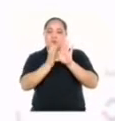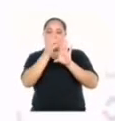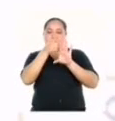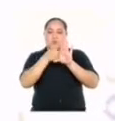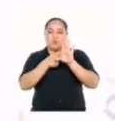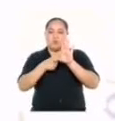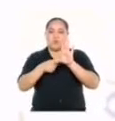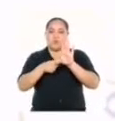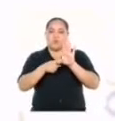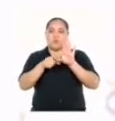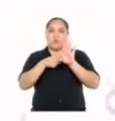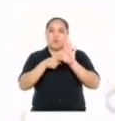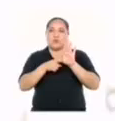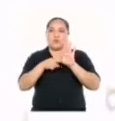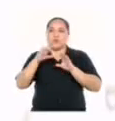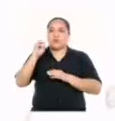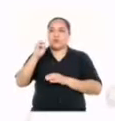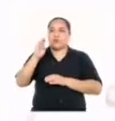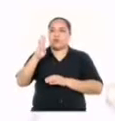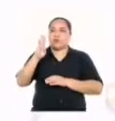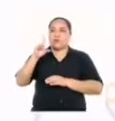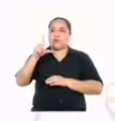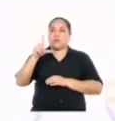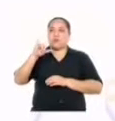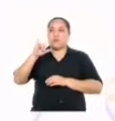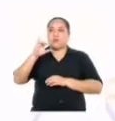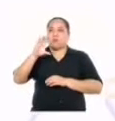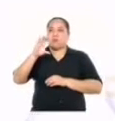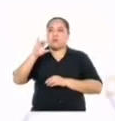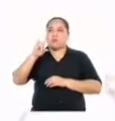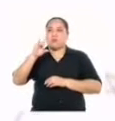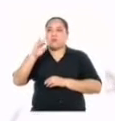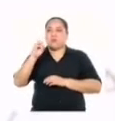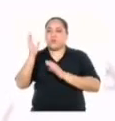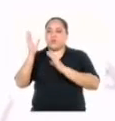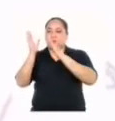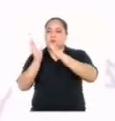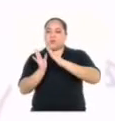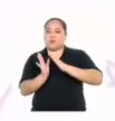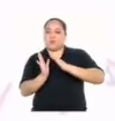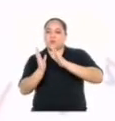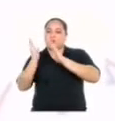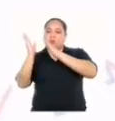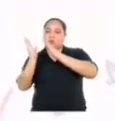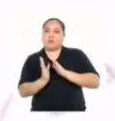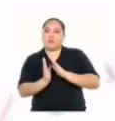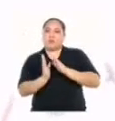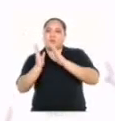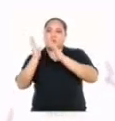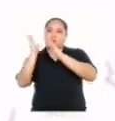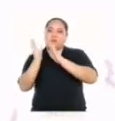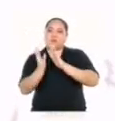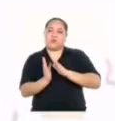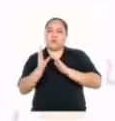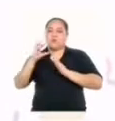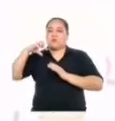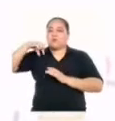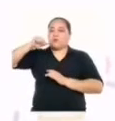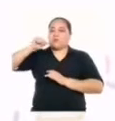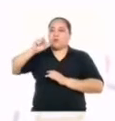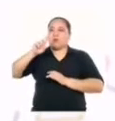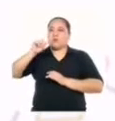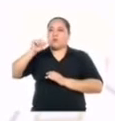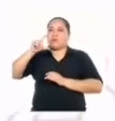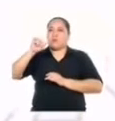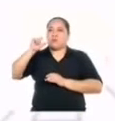las bases. Los prismas oblicuos son aquellas que tienen como caras laterales a paralelogramos, que